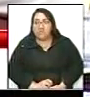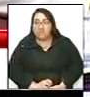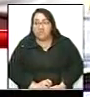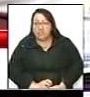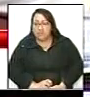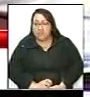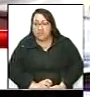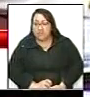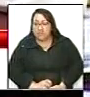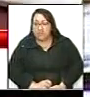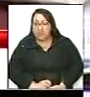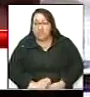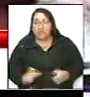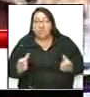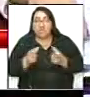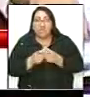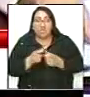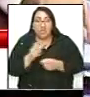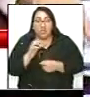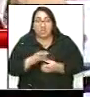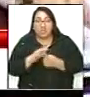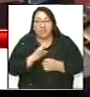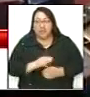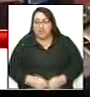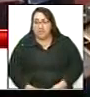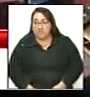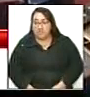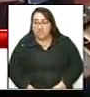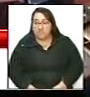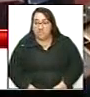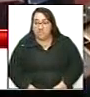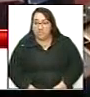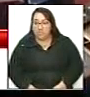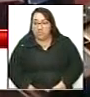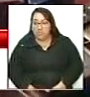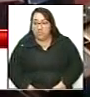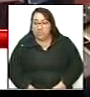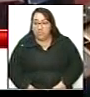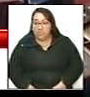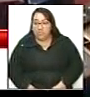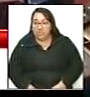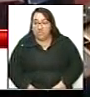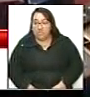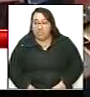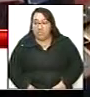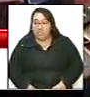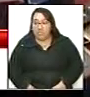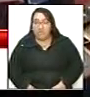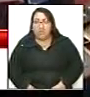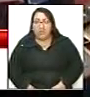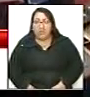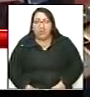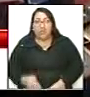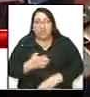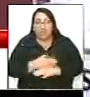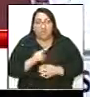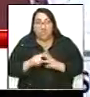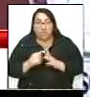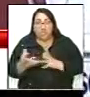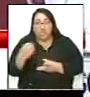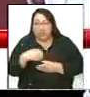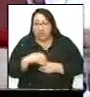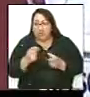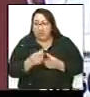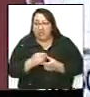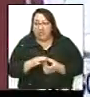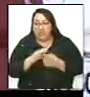Comisión Especial, y si no, pasamos al señor Contralor General de la República. Sí, creo que dije hace un momento, yo recién me he incorporado a esta